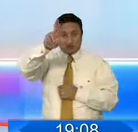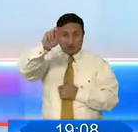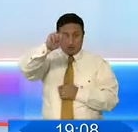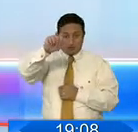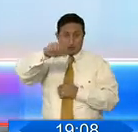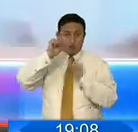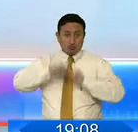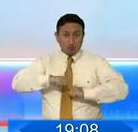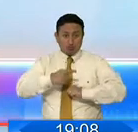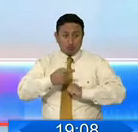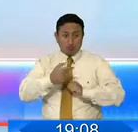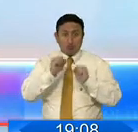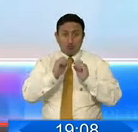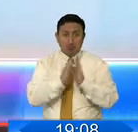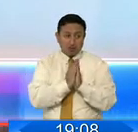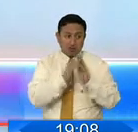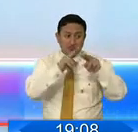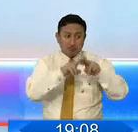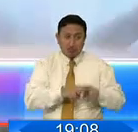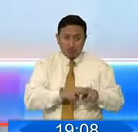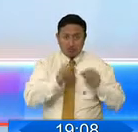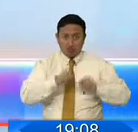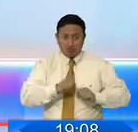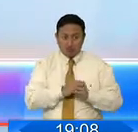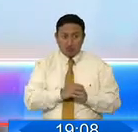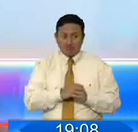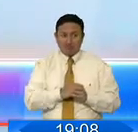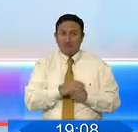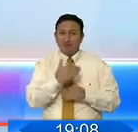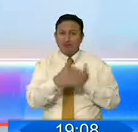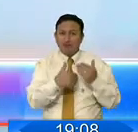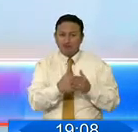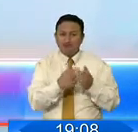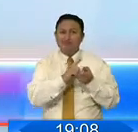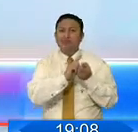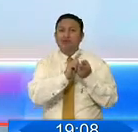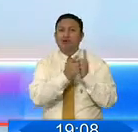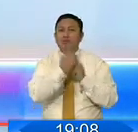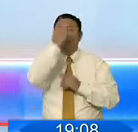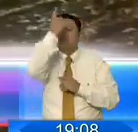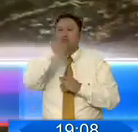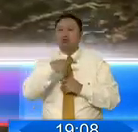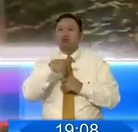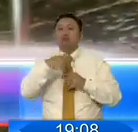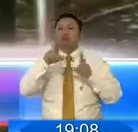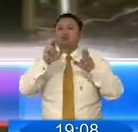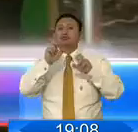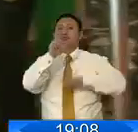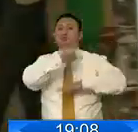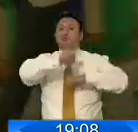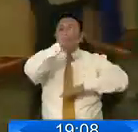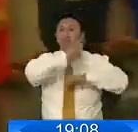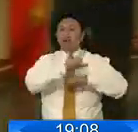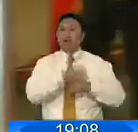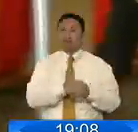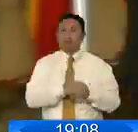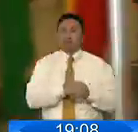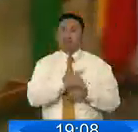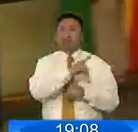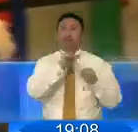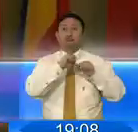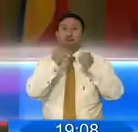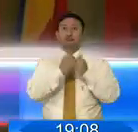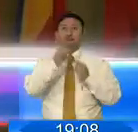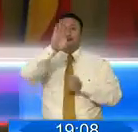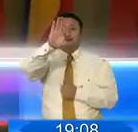el recurso de revisión y buscar la nulidad de la sentencia del caso Lago Agrio. Luis Fernando Torres, asambleísta social